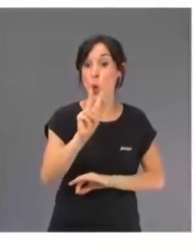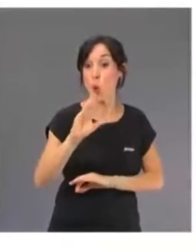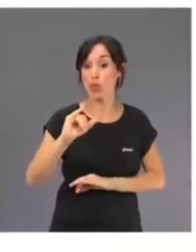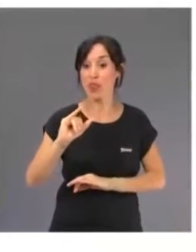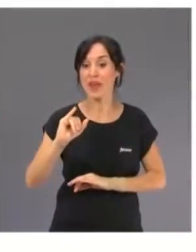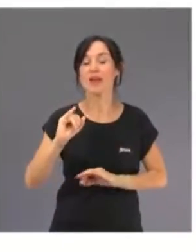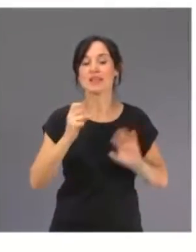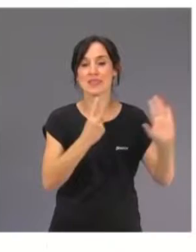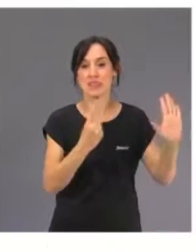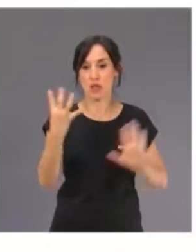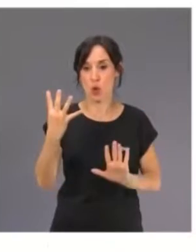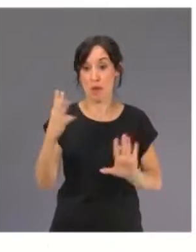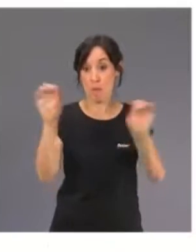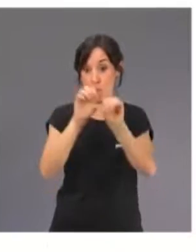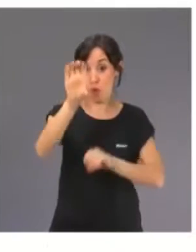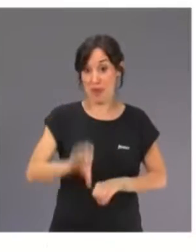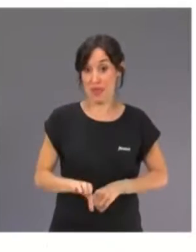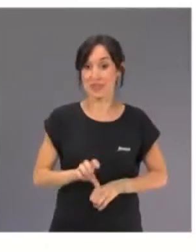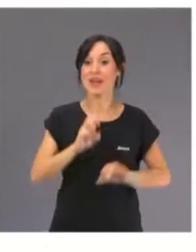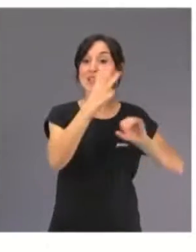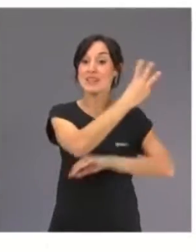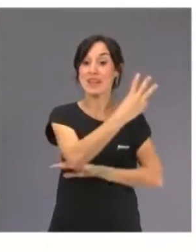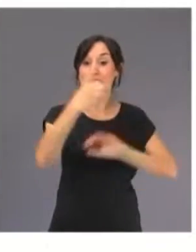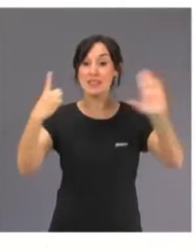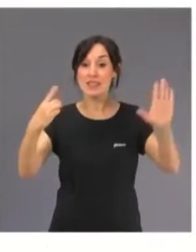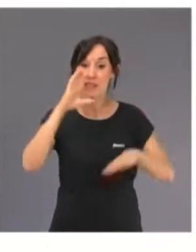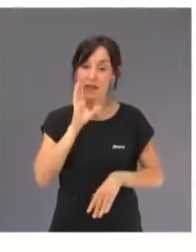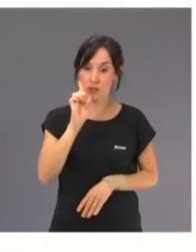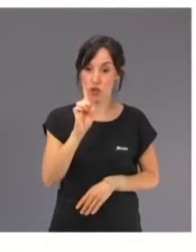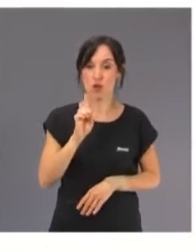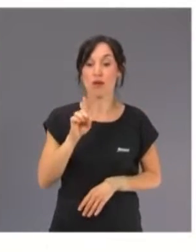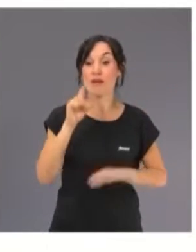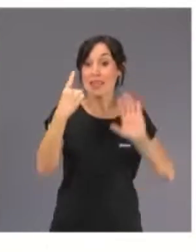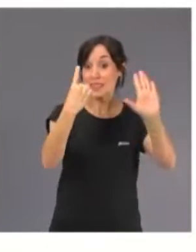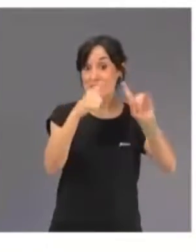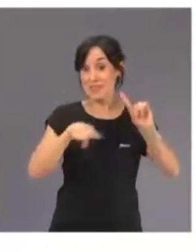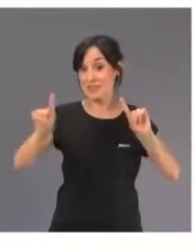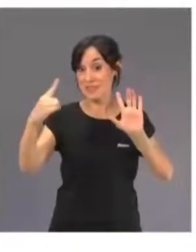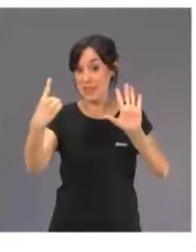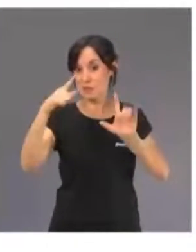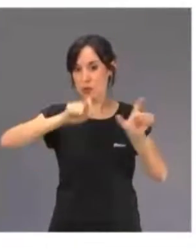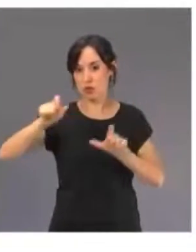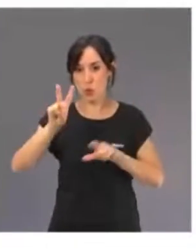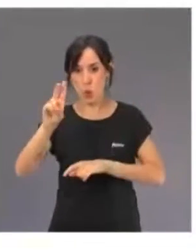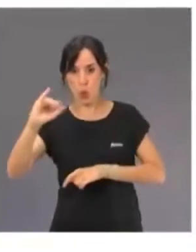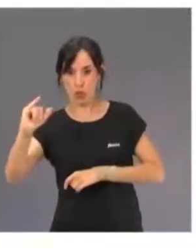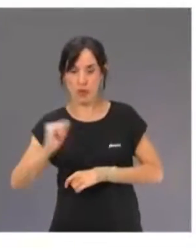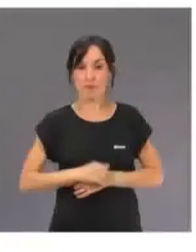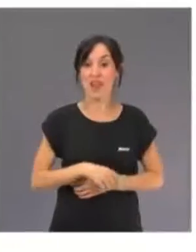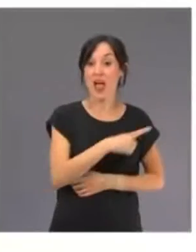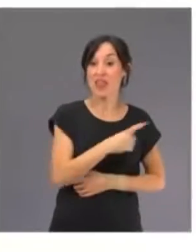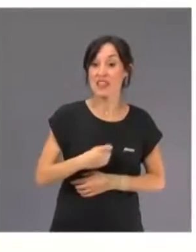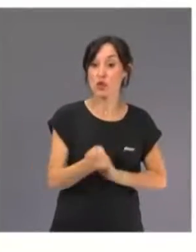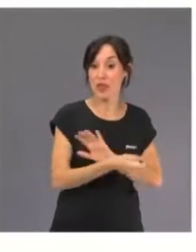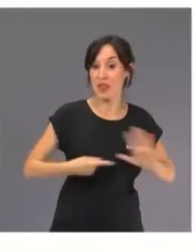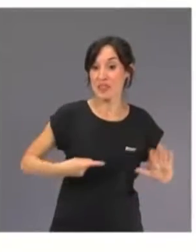69. Por provincias, 36 en la provincia de Castellón, de estas 6 se encuentran en la UCI, 116